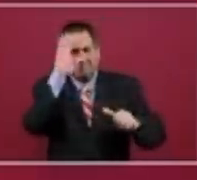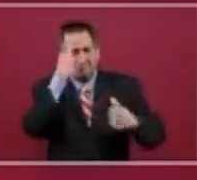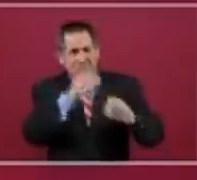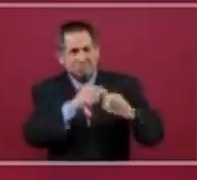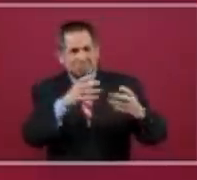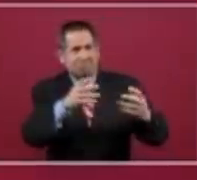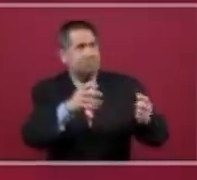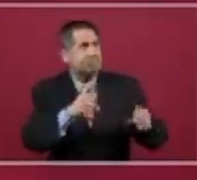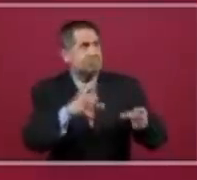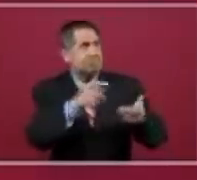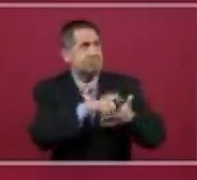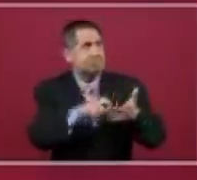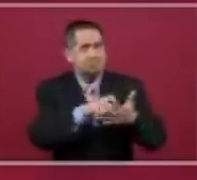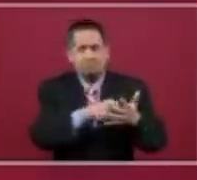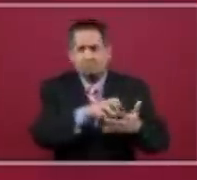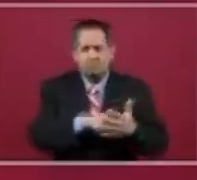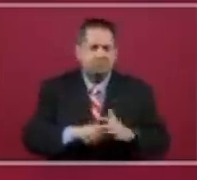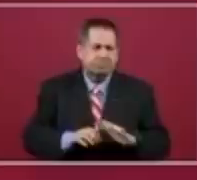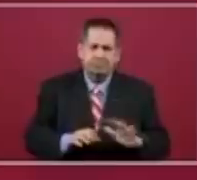armerías